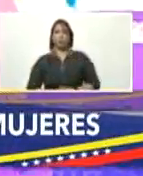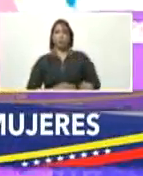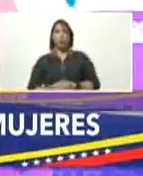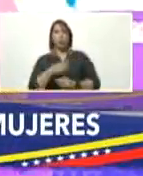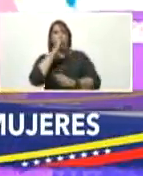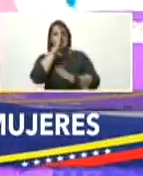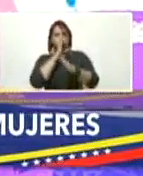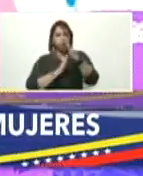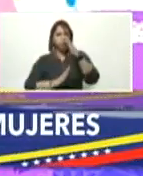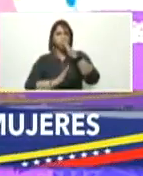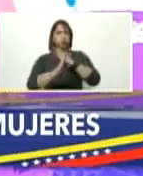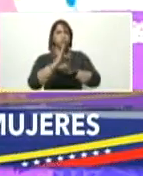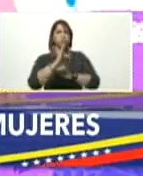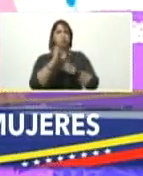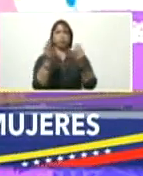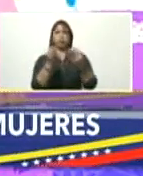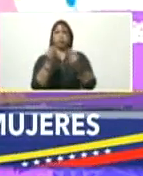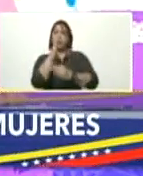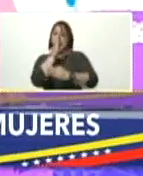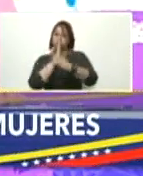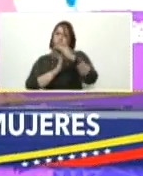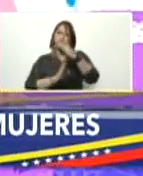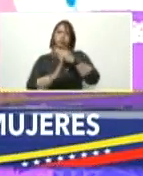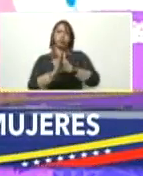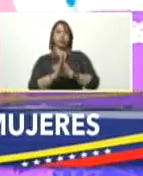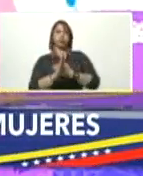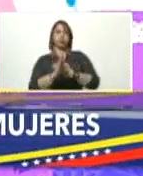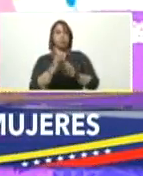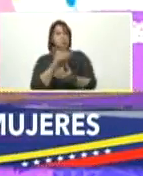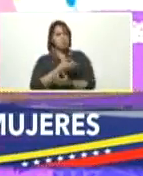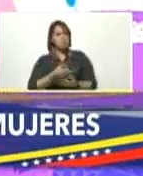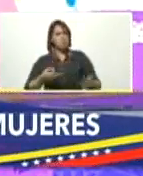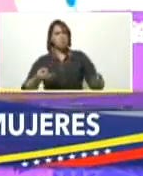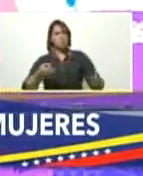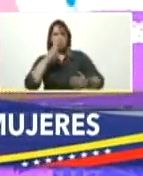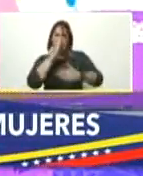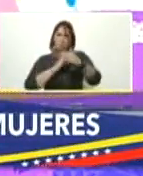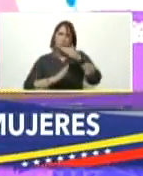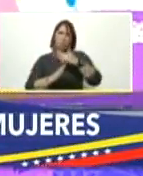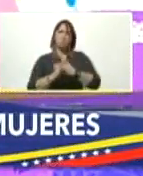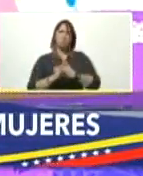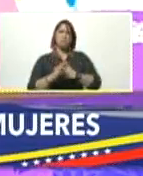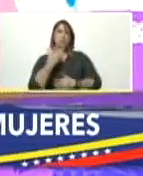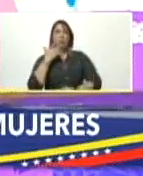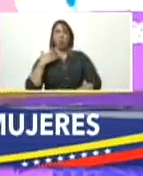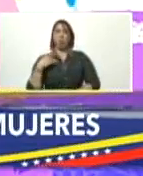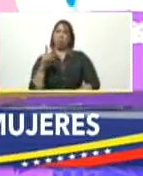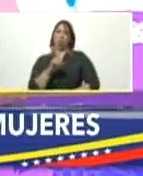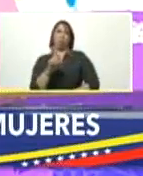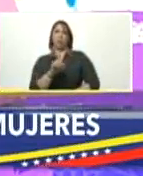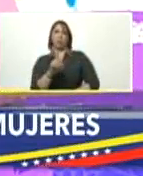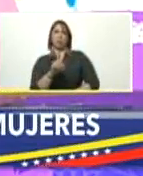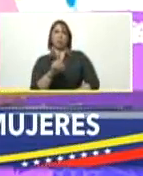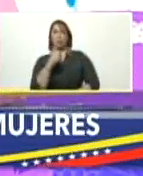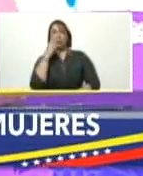Humildemente siempre, humildemente, con sencillez, sin jactancia, sin